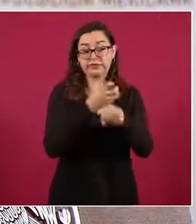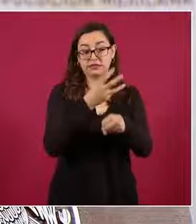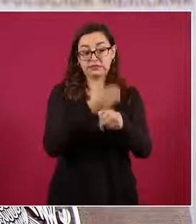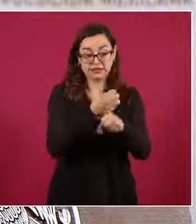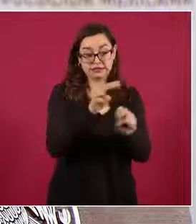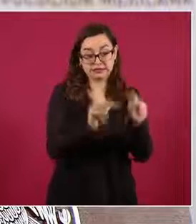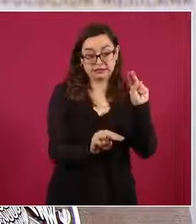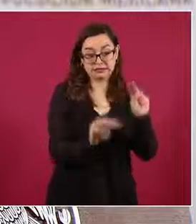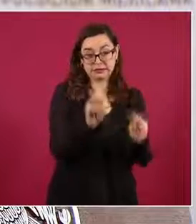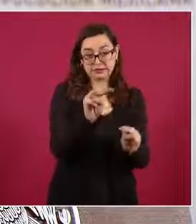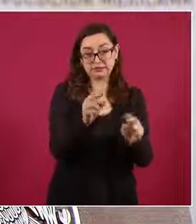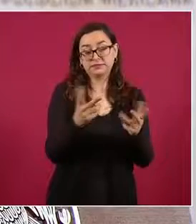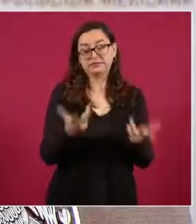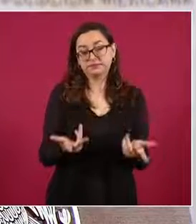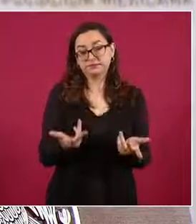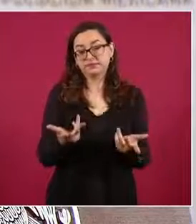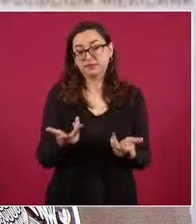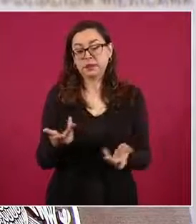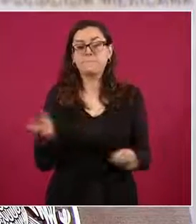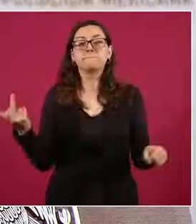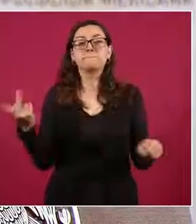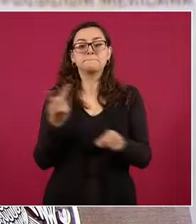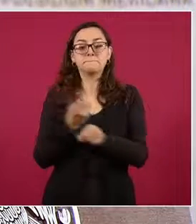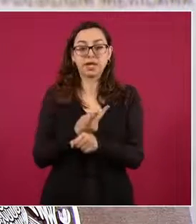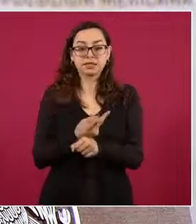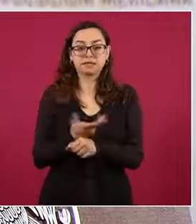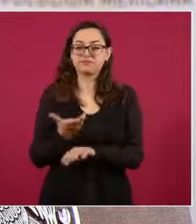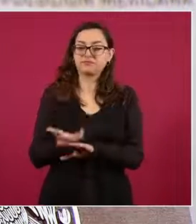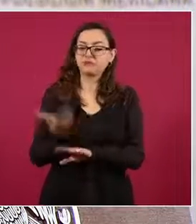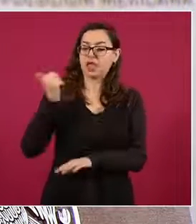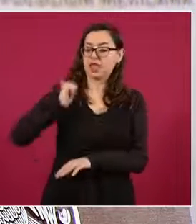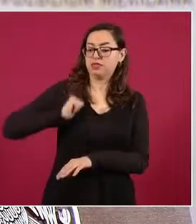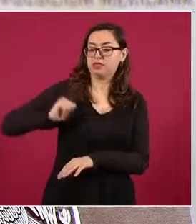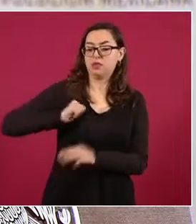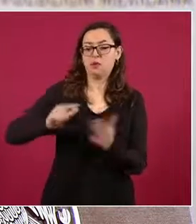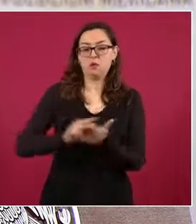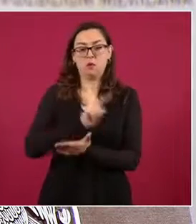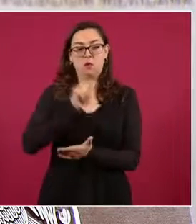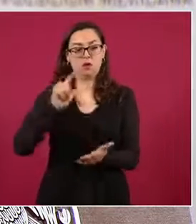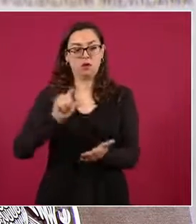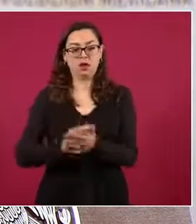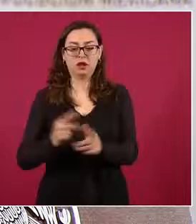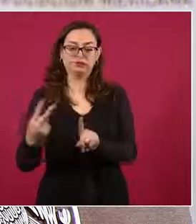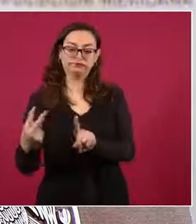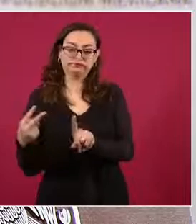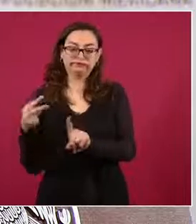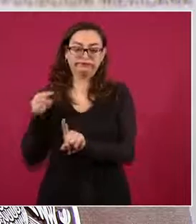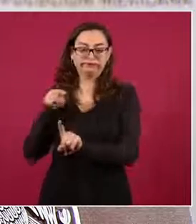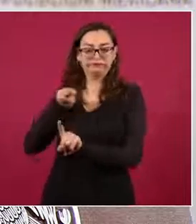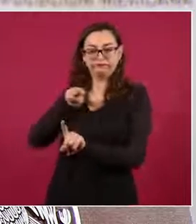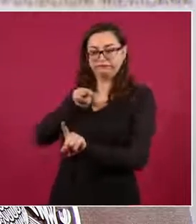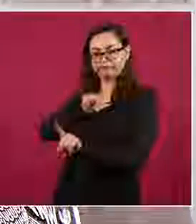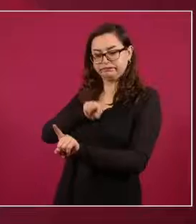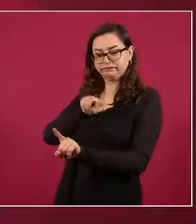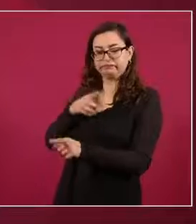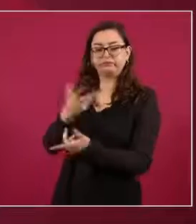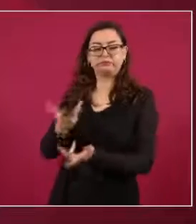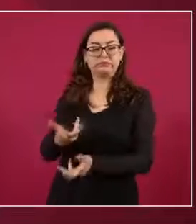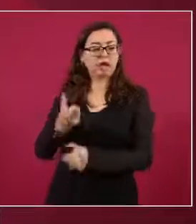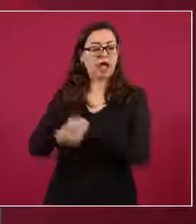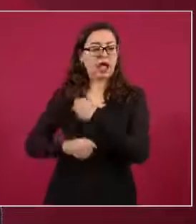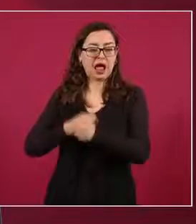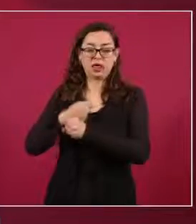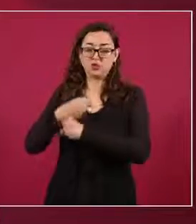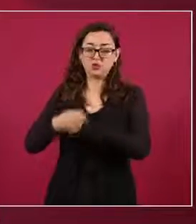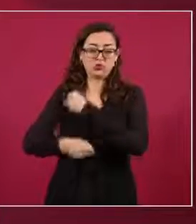que el modelo tradicional de atención de la salud mental, que había sido basado por décadas, por más de un siglo de